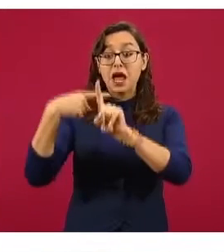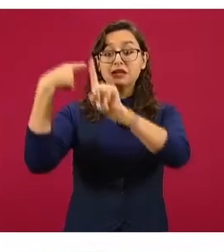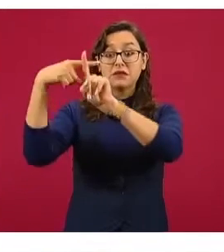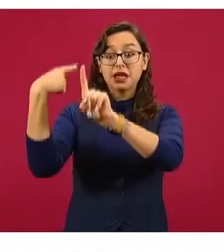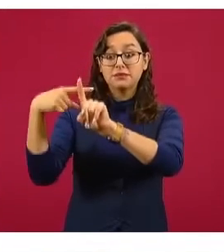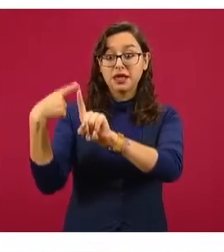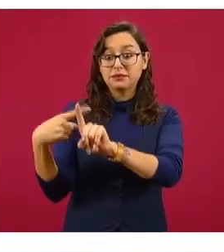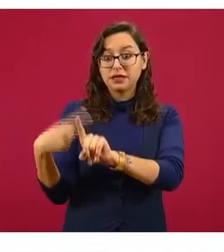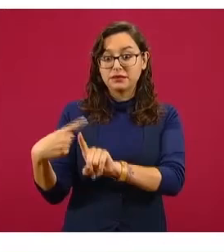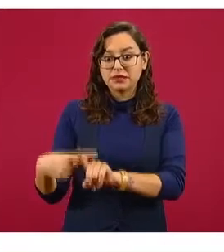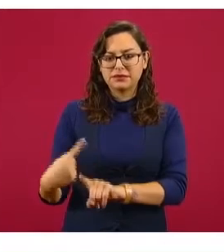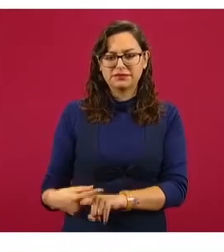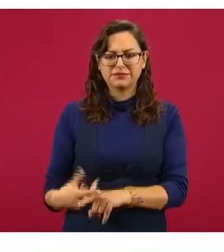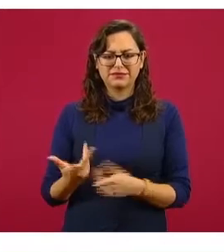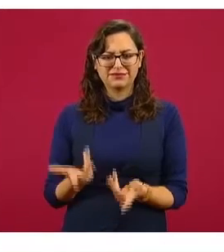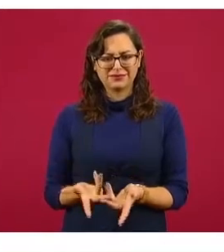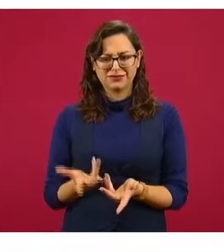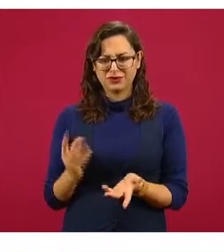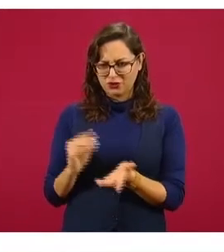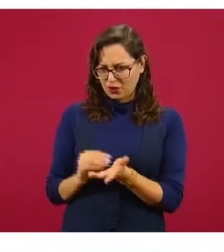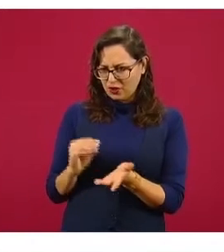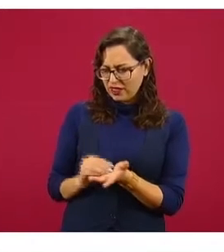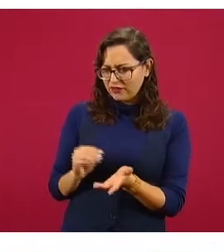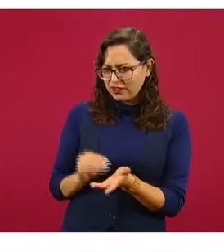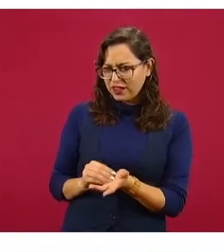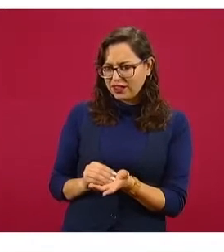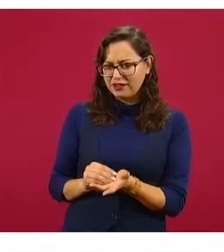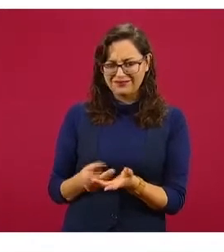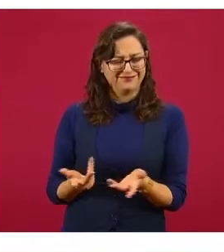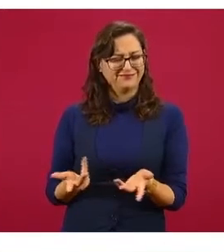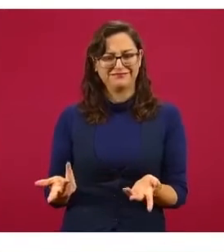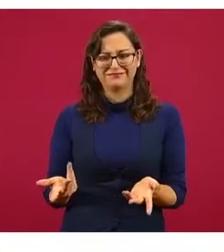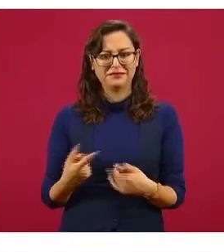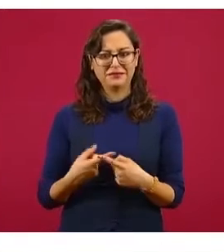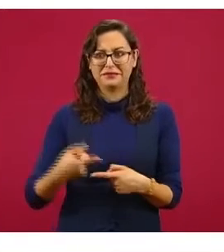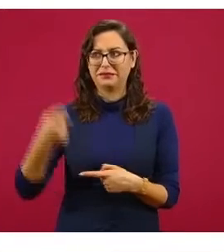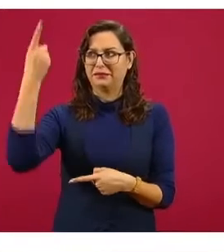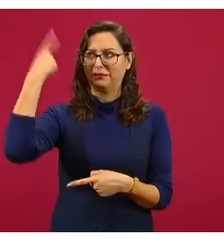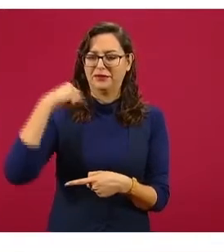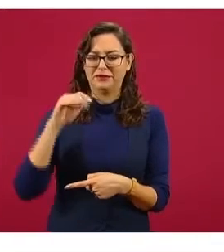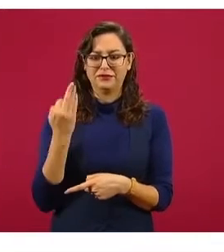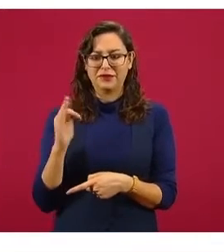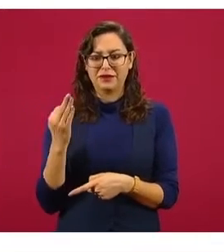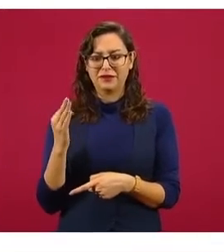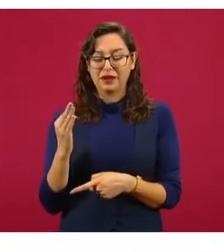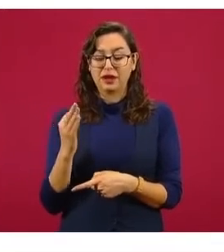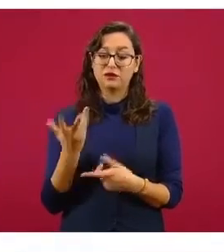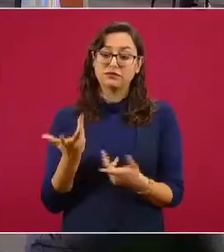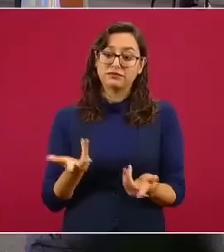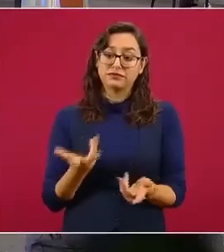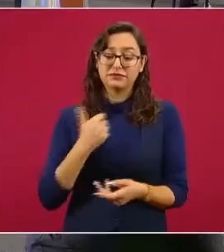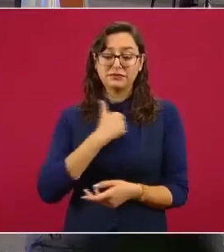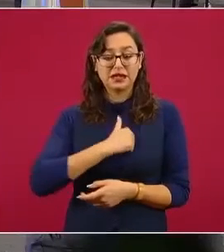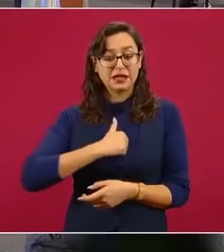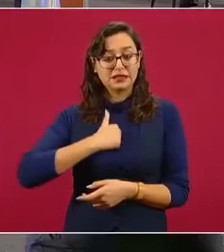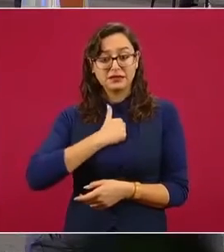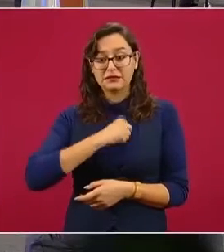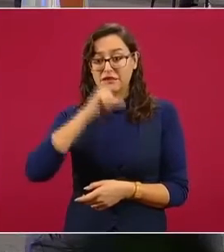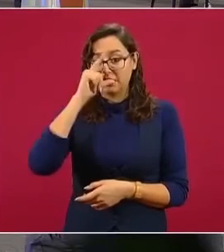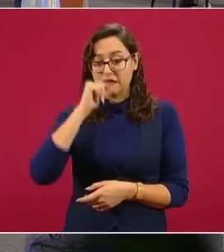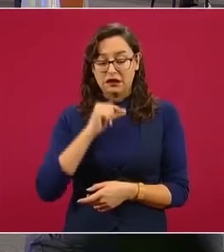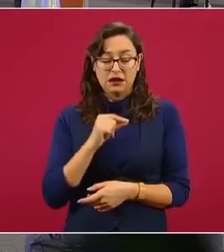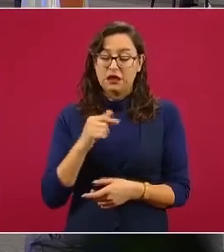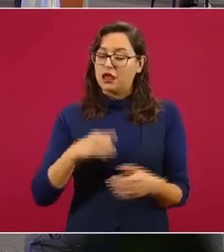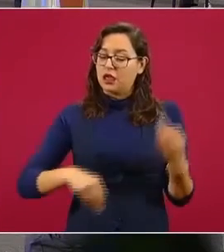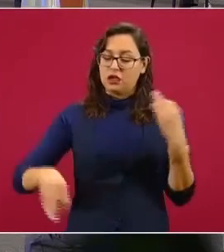sumas de casos como si estuvieran todavía los casos presentes desde el primero que ocurrió. Las lamentables defunciones, por supuesto, son